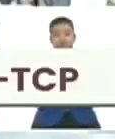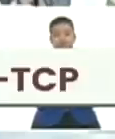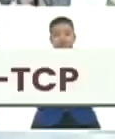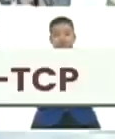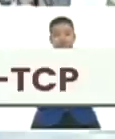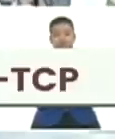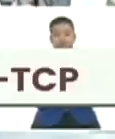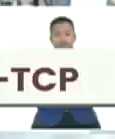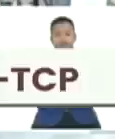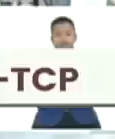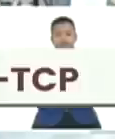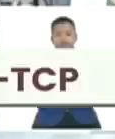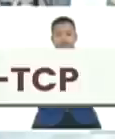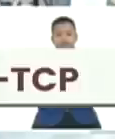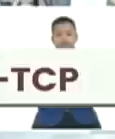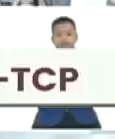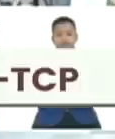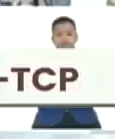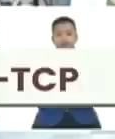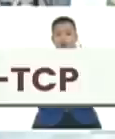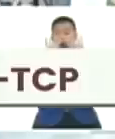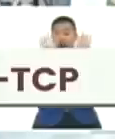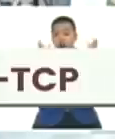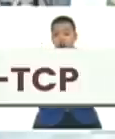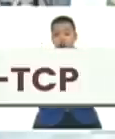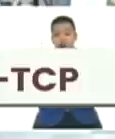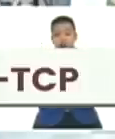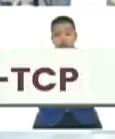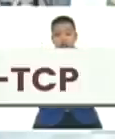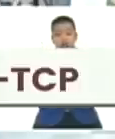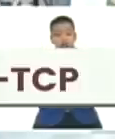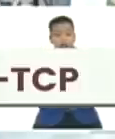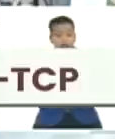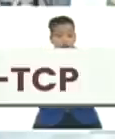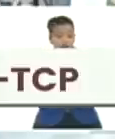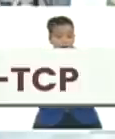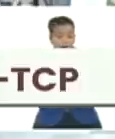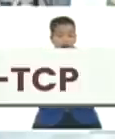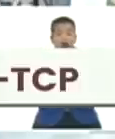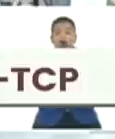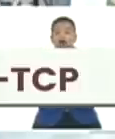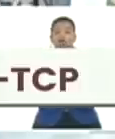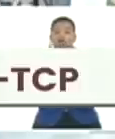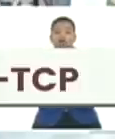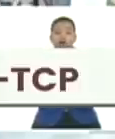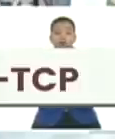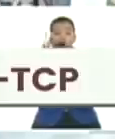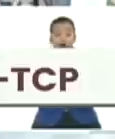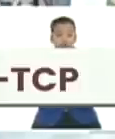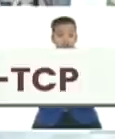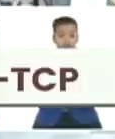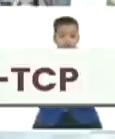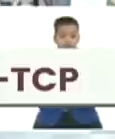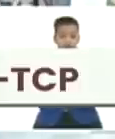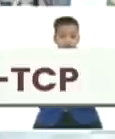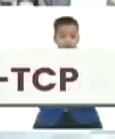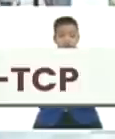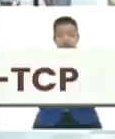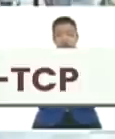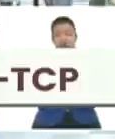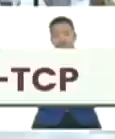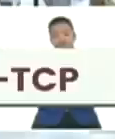donde se está atentando contra la paz en el mundo,